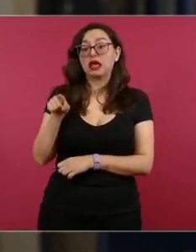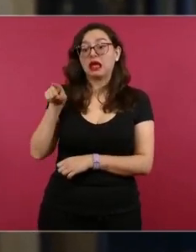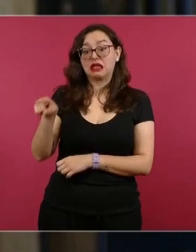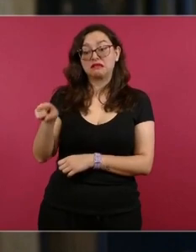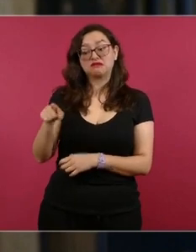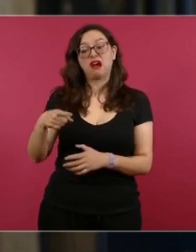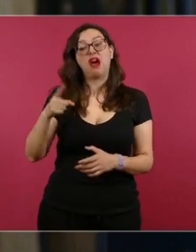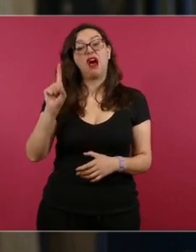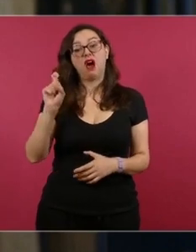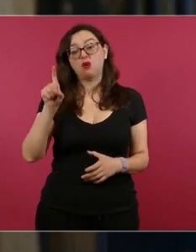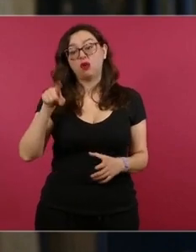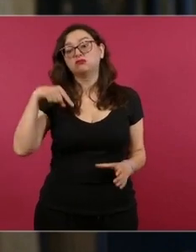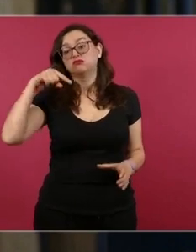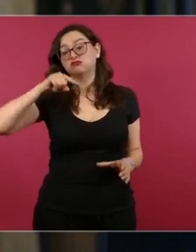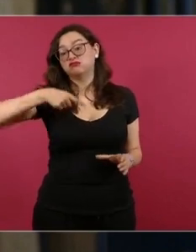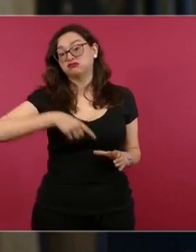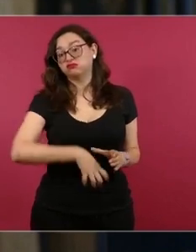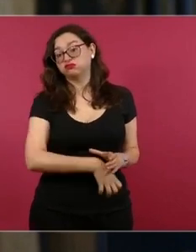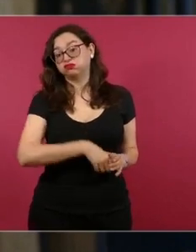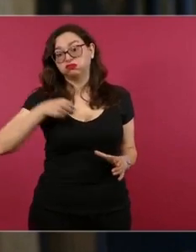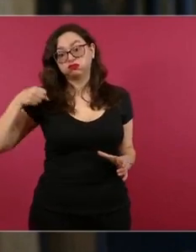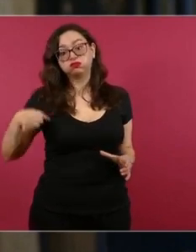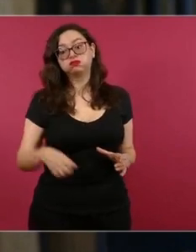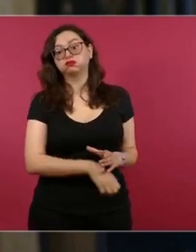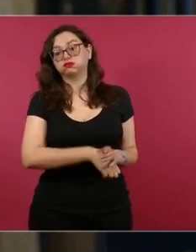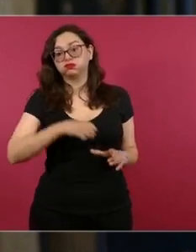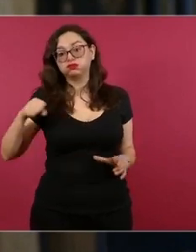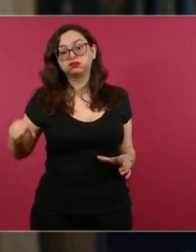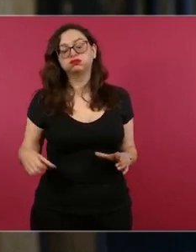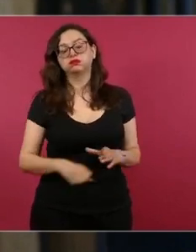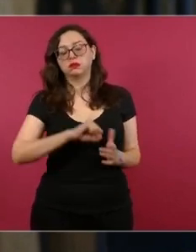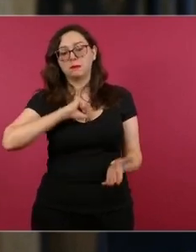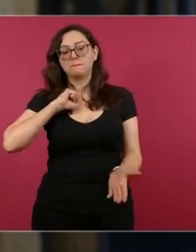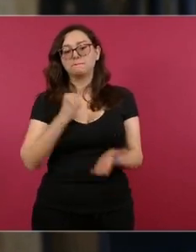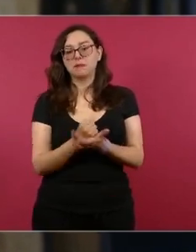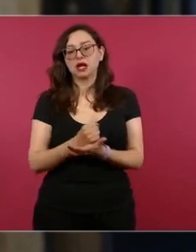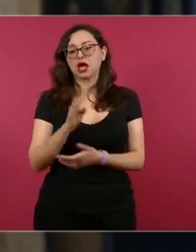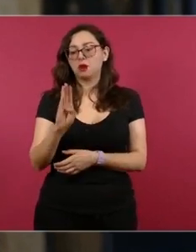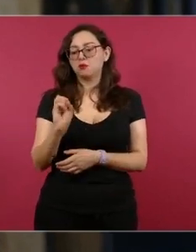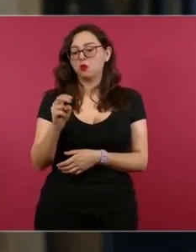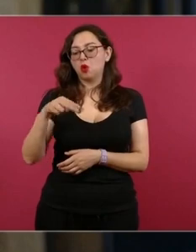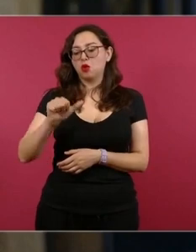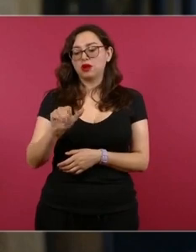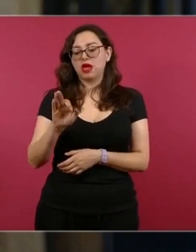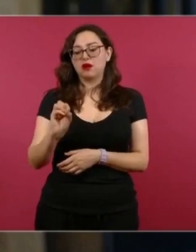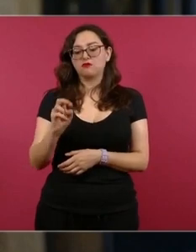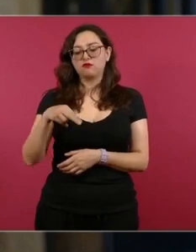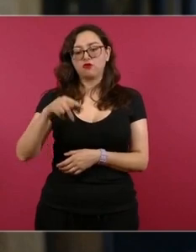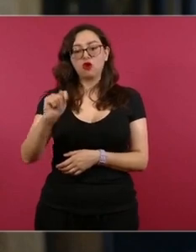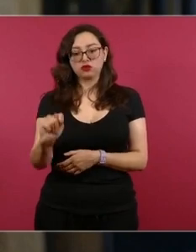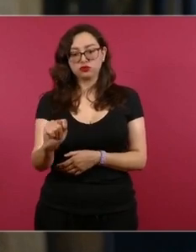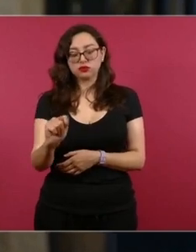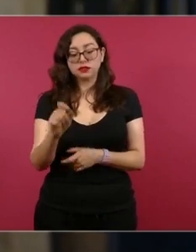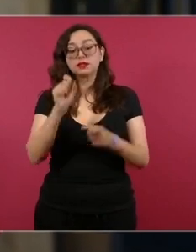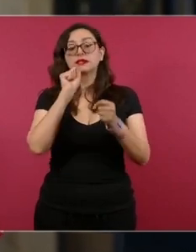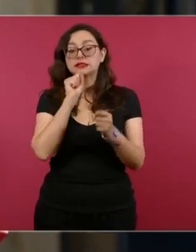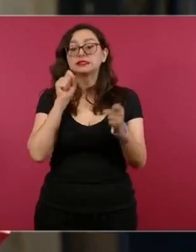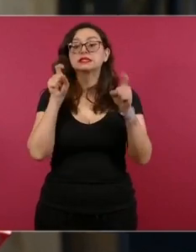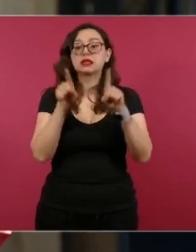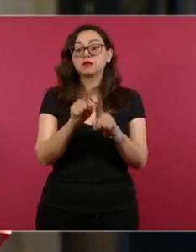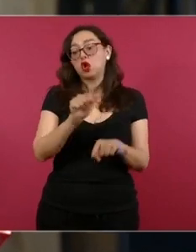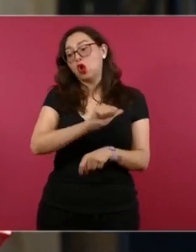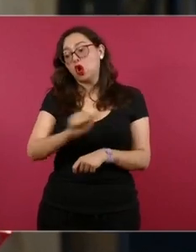en México a través de la marca Bonafont. Y no solo eso, presidente, tal y como hizo con sus empresas Omey